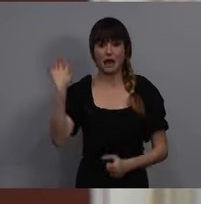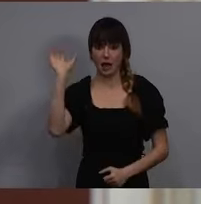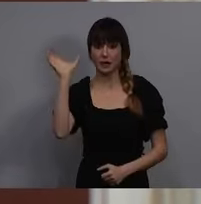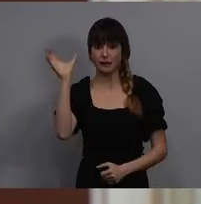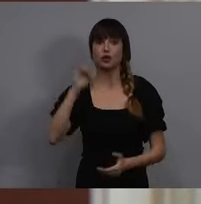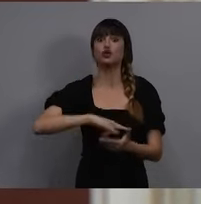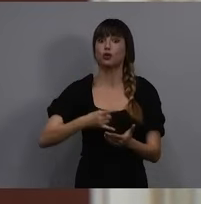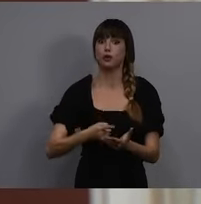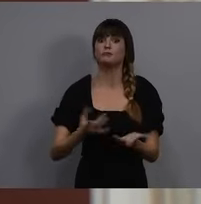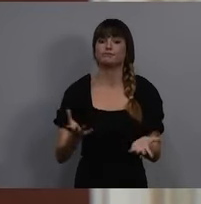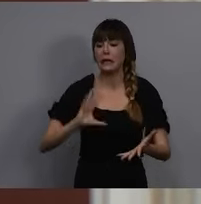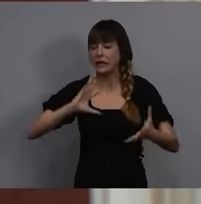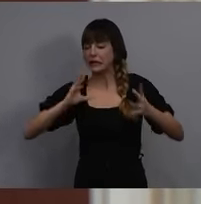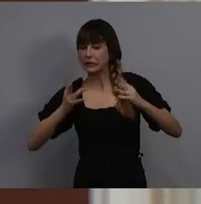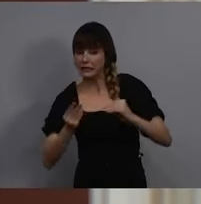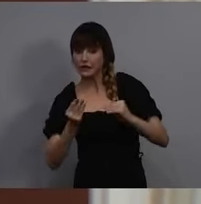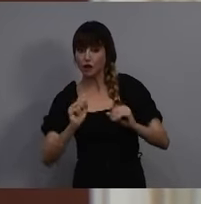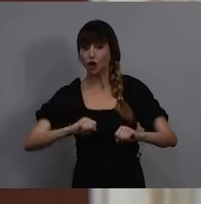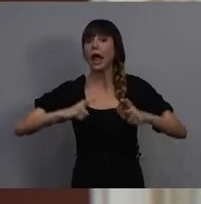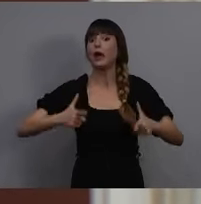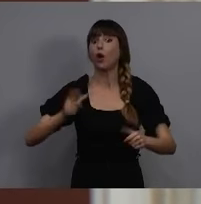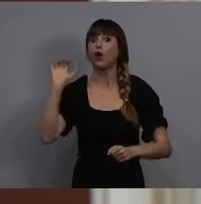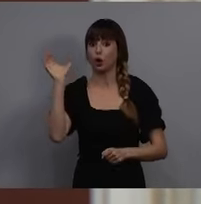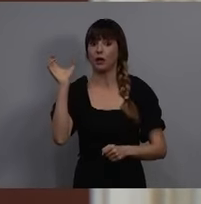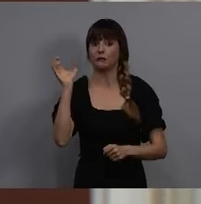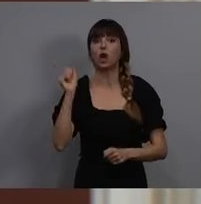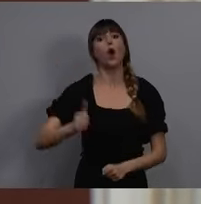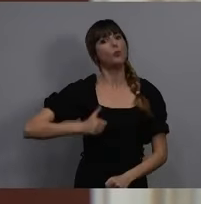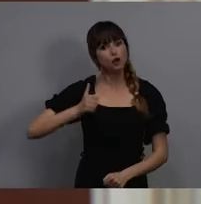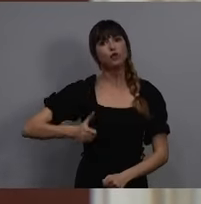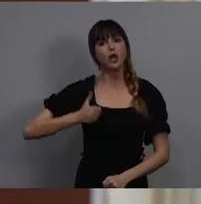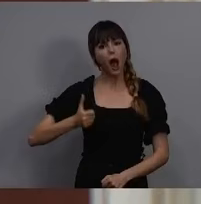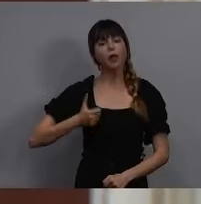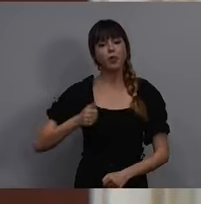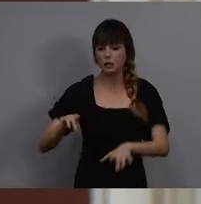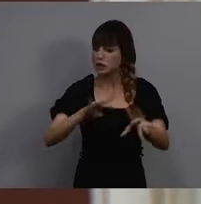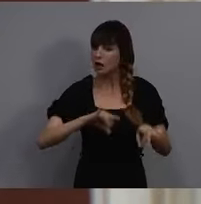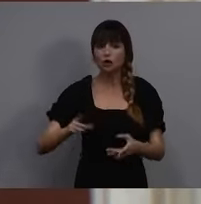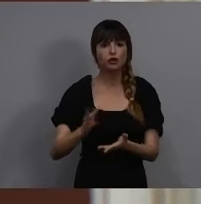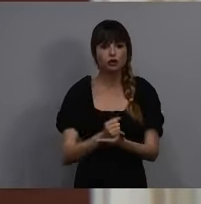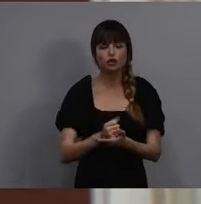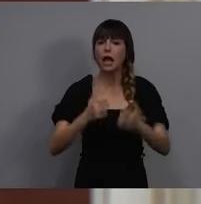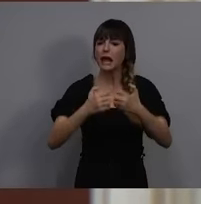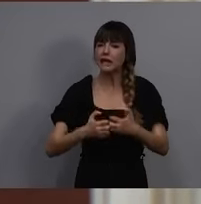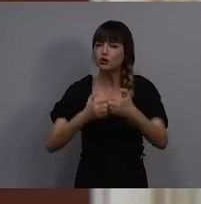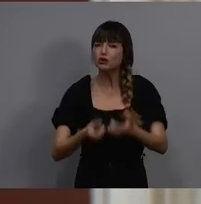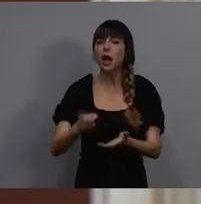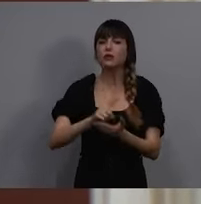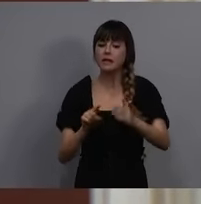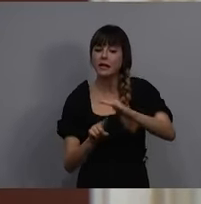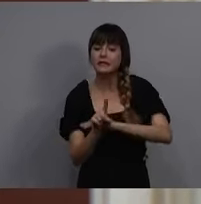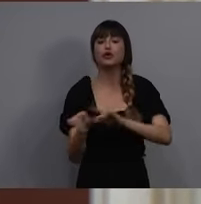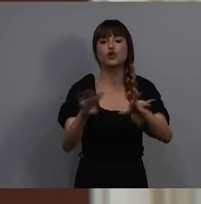además de esta transición ecológica una gran oportunidad para para todos los territorios de reindustrialización y de desarrollo